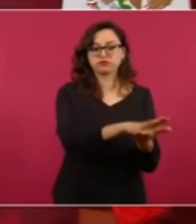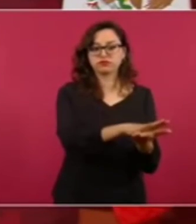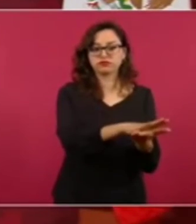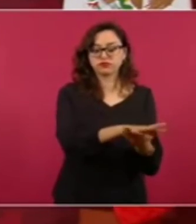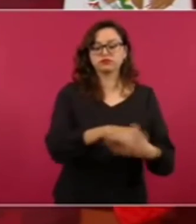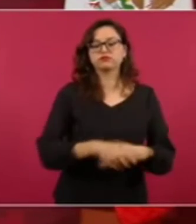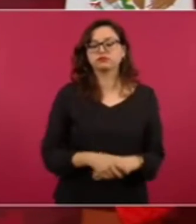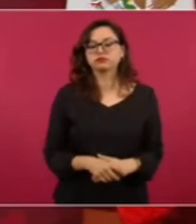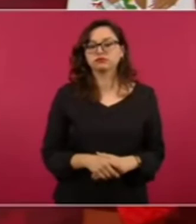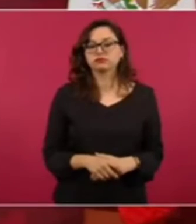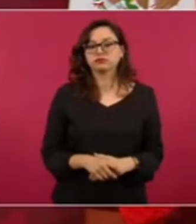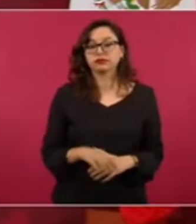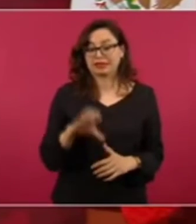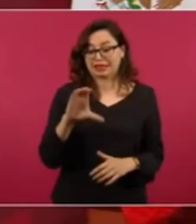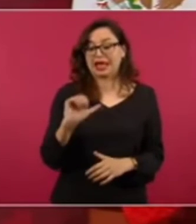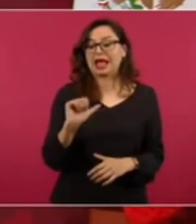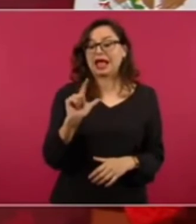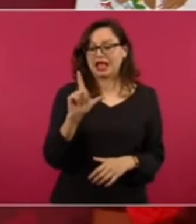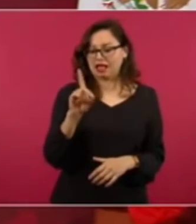pedí,